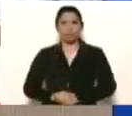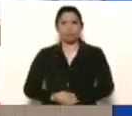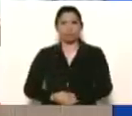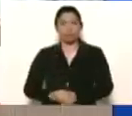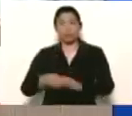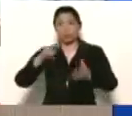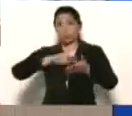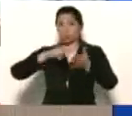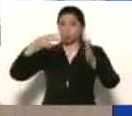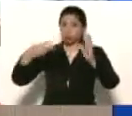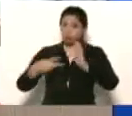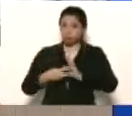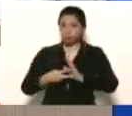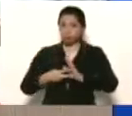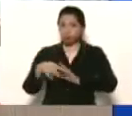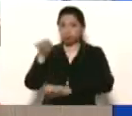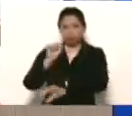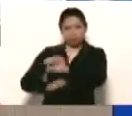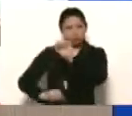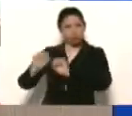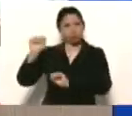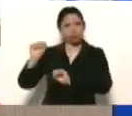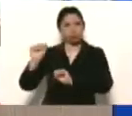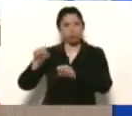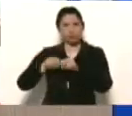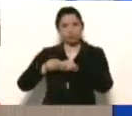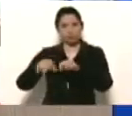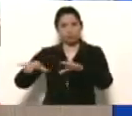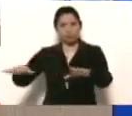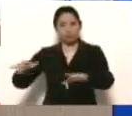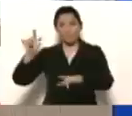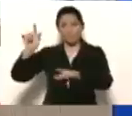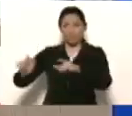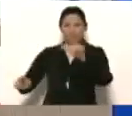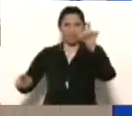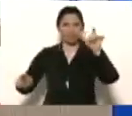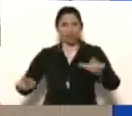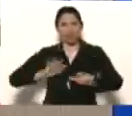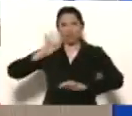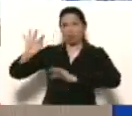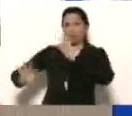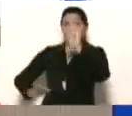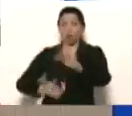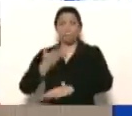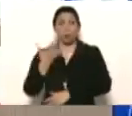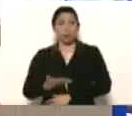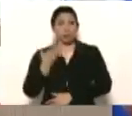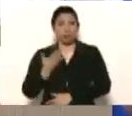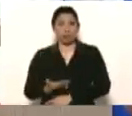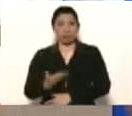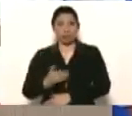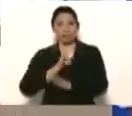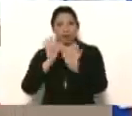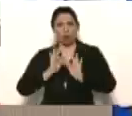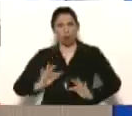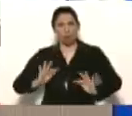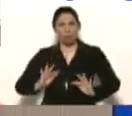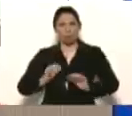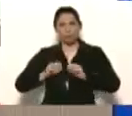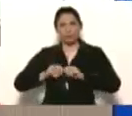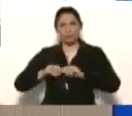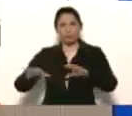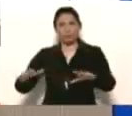que significa para prevenir la transmisión persona a persona que es la forma más importante de contagio que existe